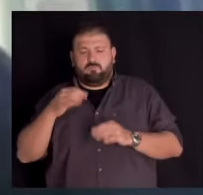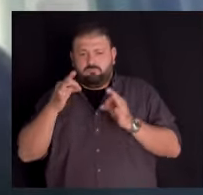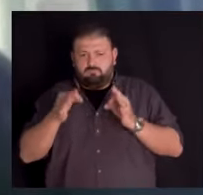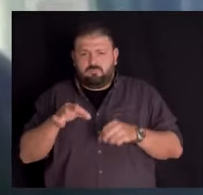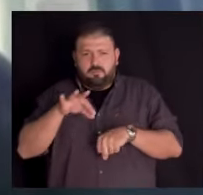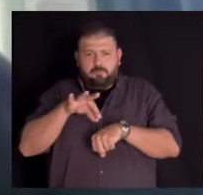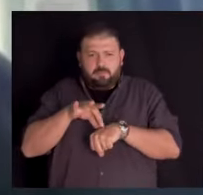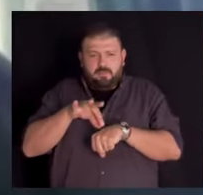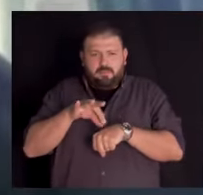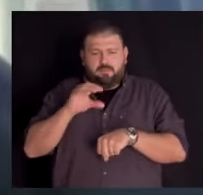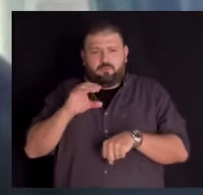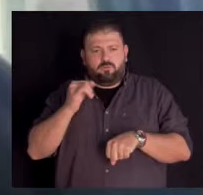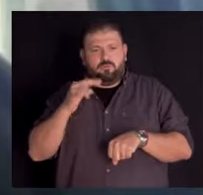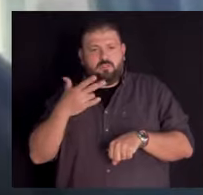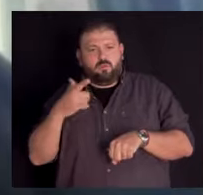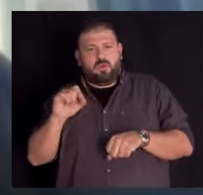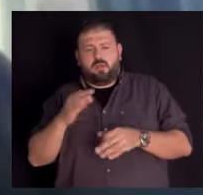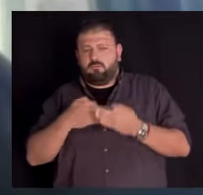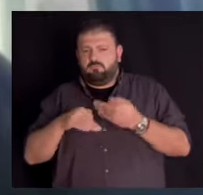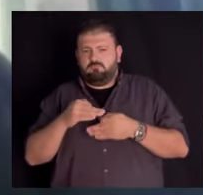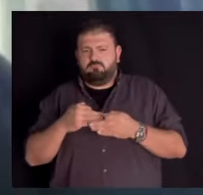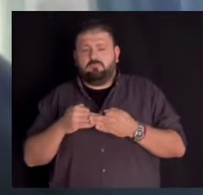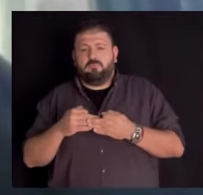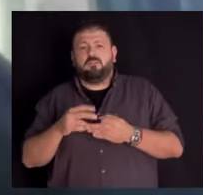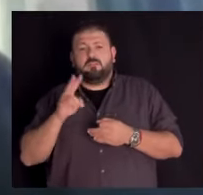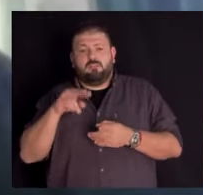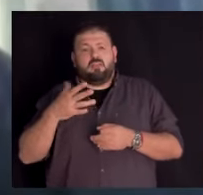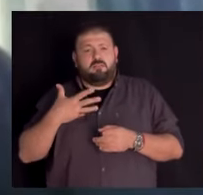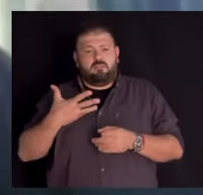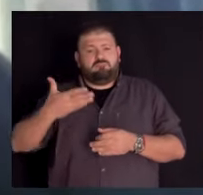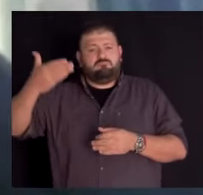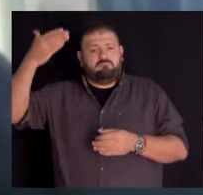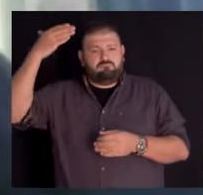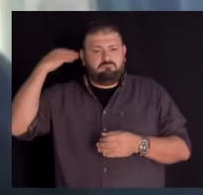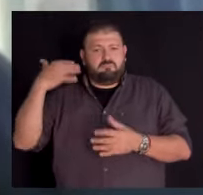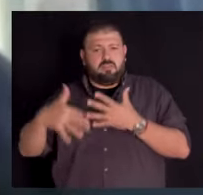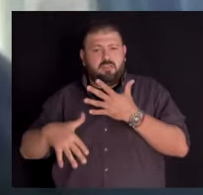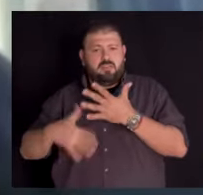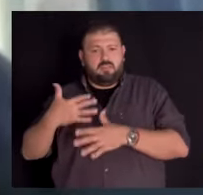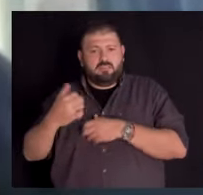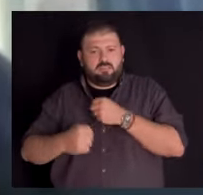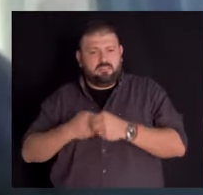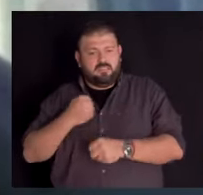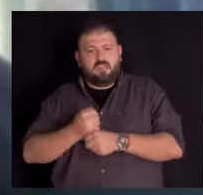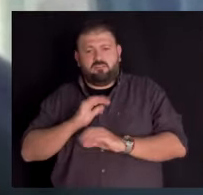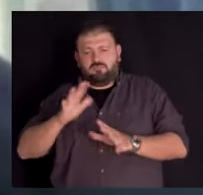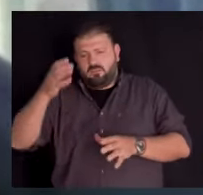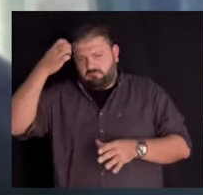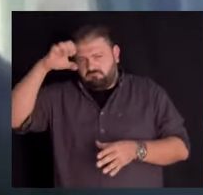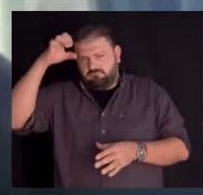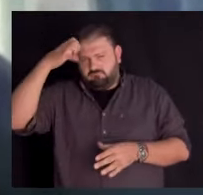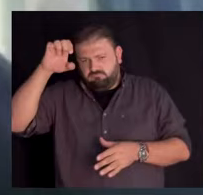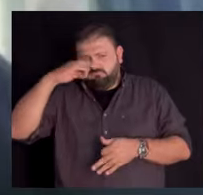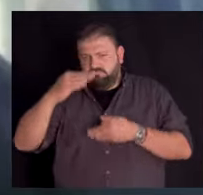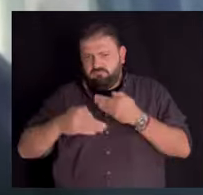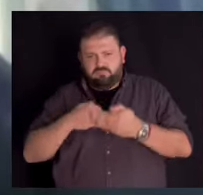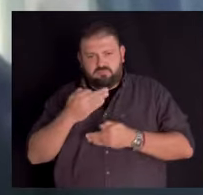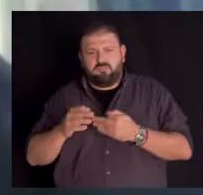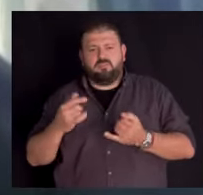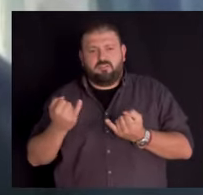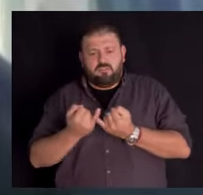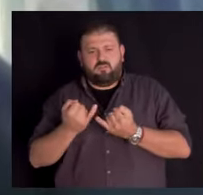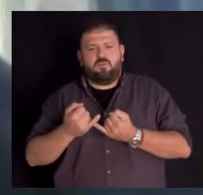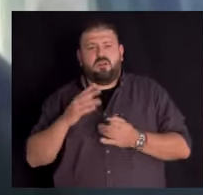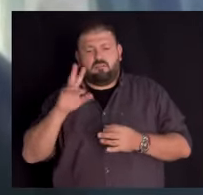medicina regenerativa y en células madre, ya con más de 15 años de experiencia en el uso, manejo y recomendación de los